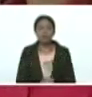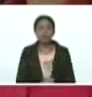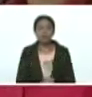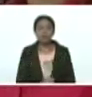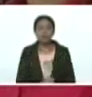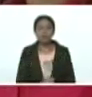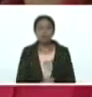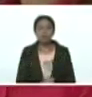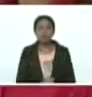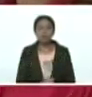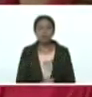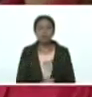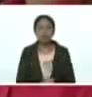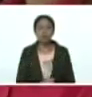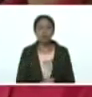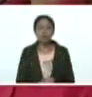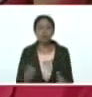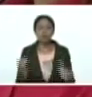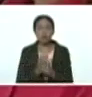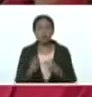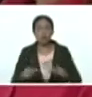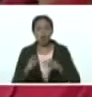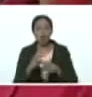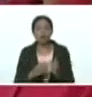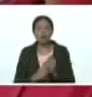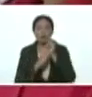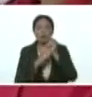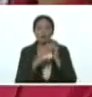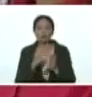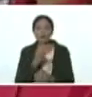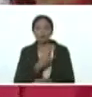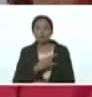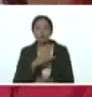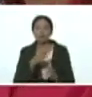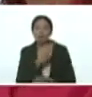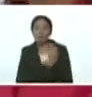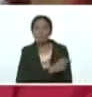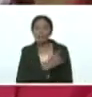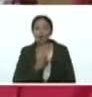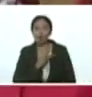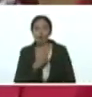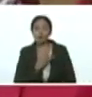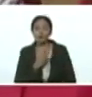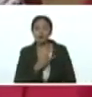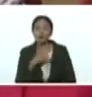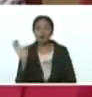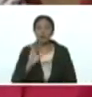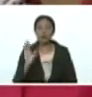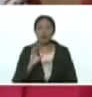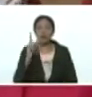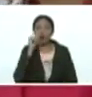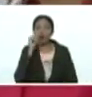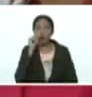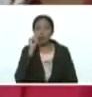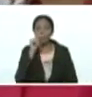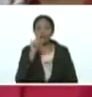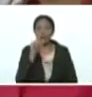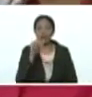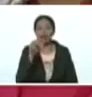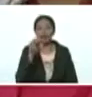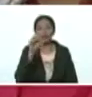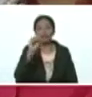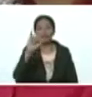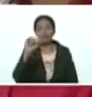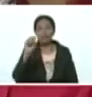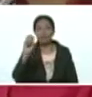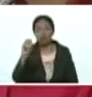Armando Marín. Se encuentra con el director del Hospital Universitario de Caracas, el doctor Earle Siso.